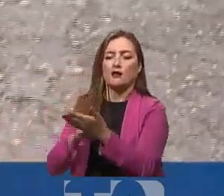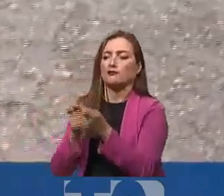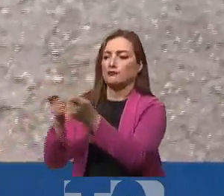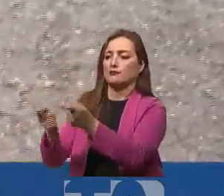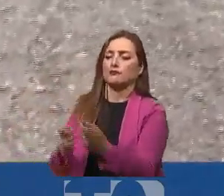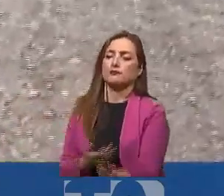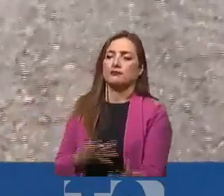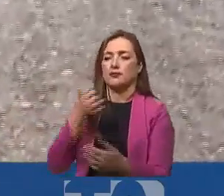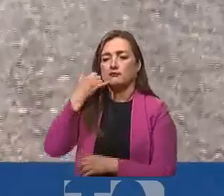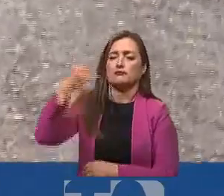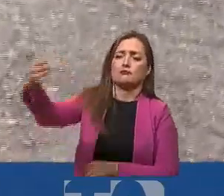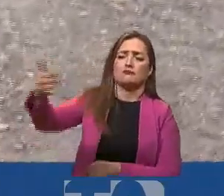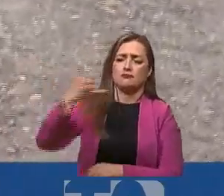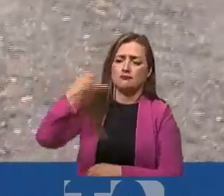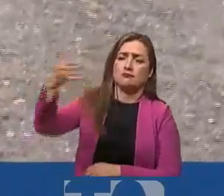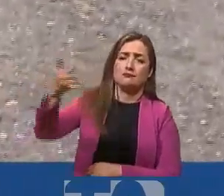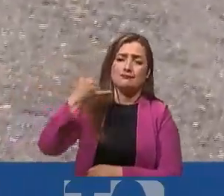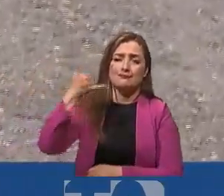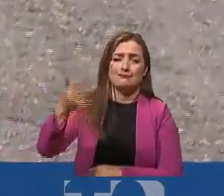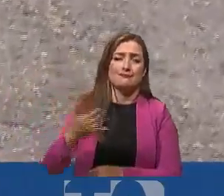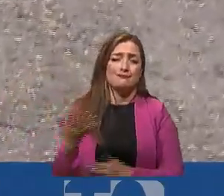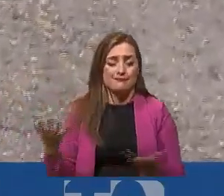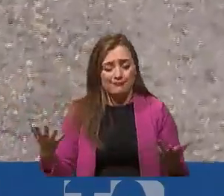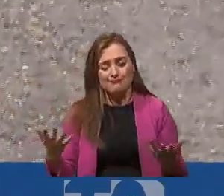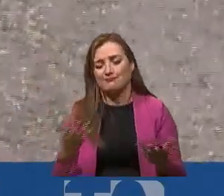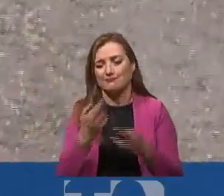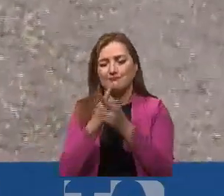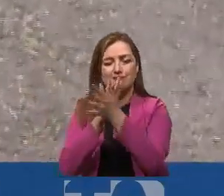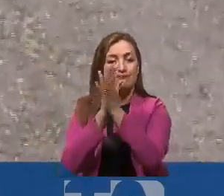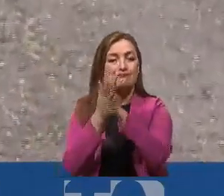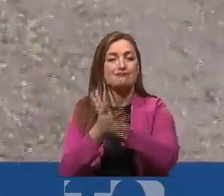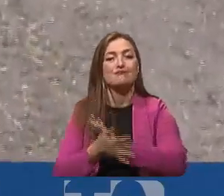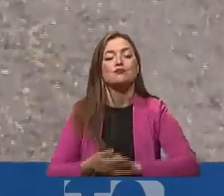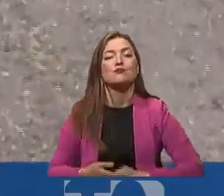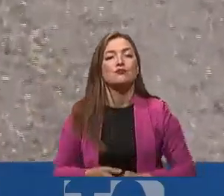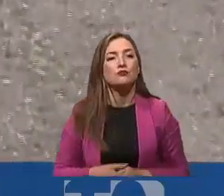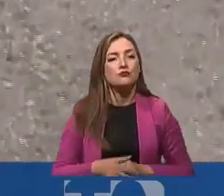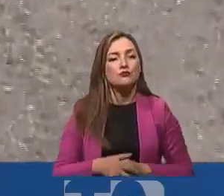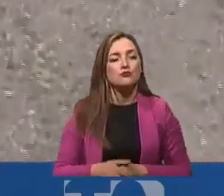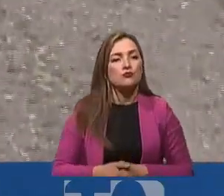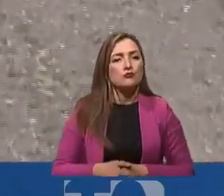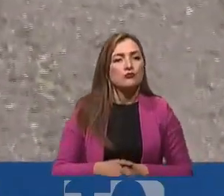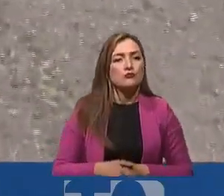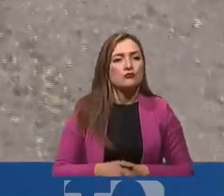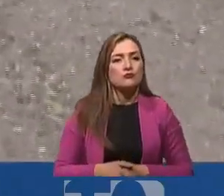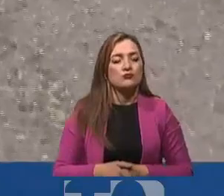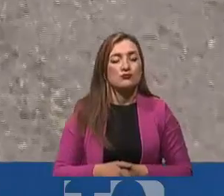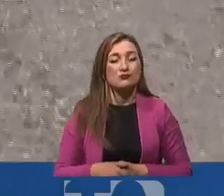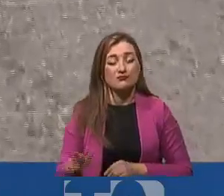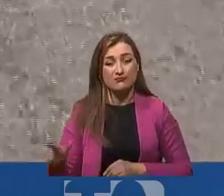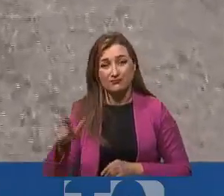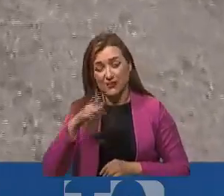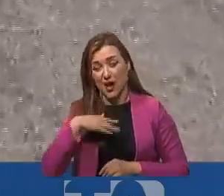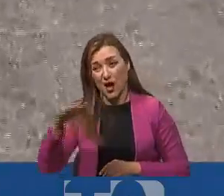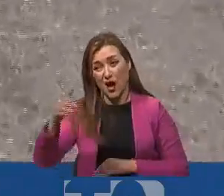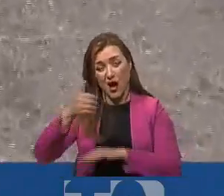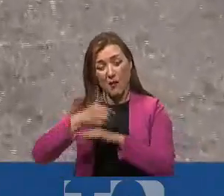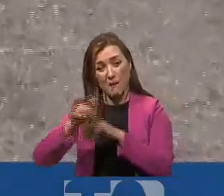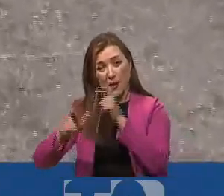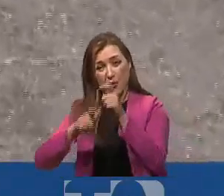las múltiples llamadas al call center del agua potable. ¿Han tenido visitas o ni siquiera han venido a hacer una